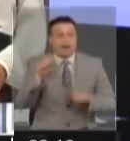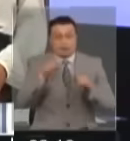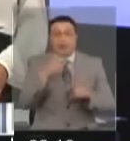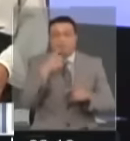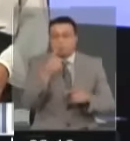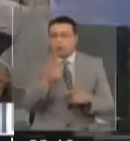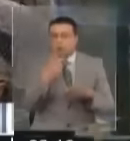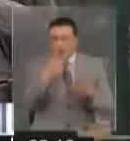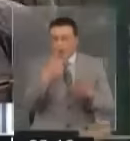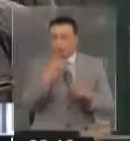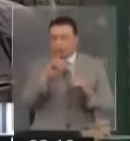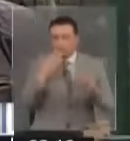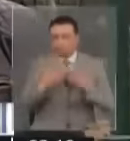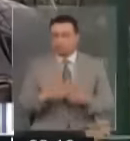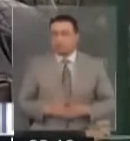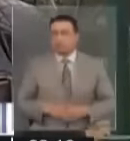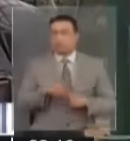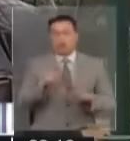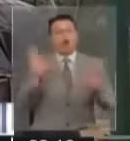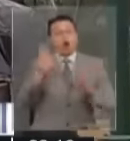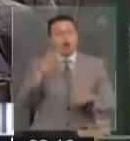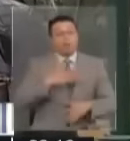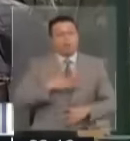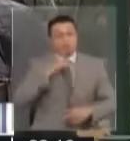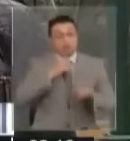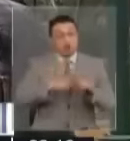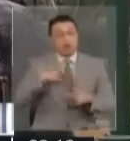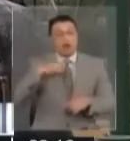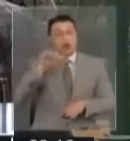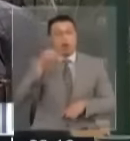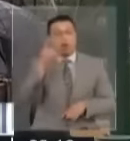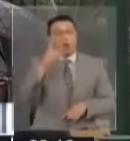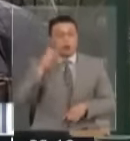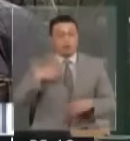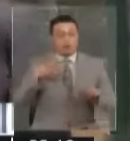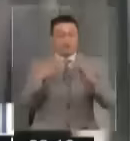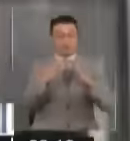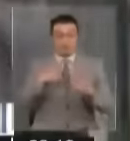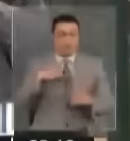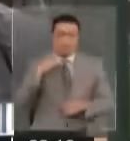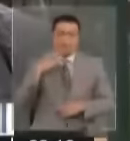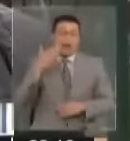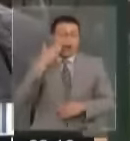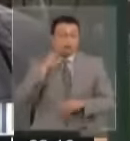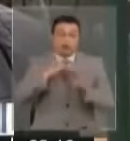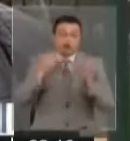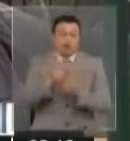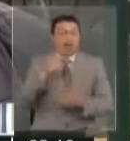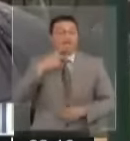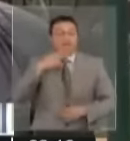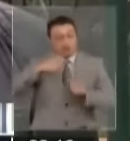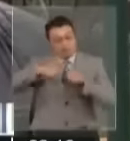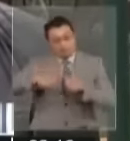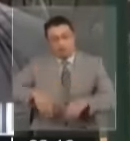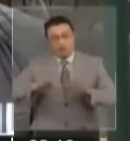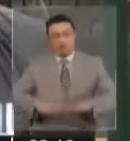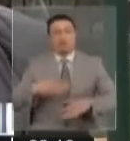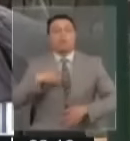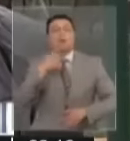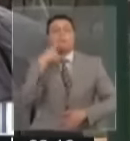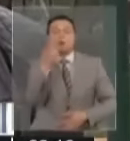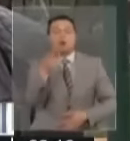debate. Hola, mi nombre es Julia Ríoseco. Soy ñuñoína, residente de casi toda la vida. Yo quería consultarles en relación